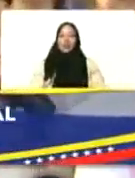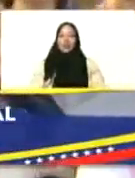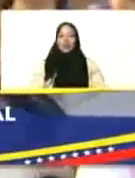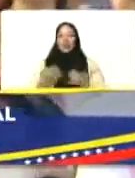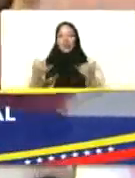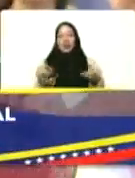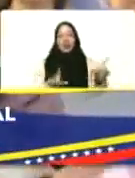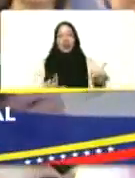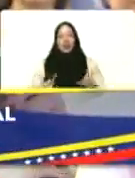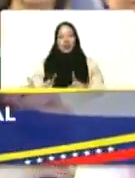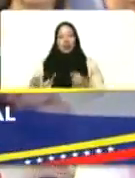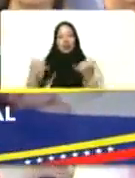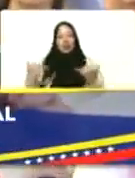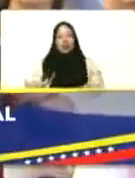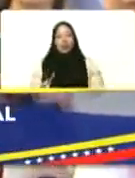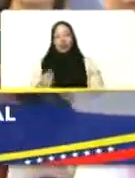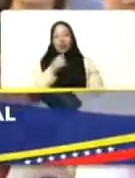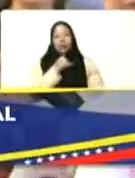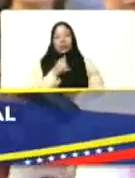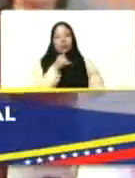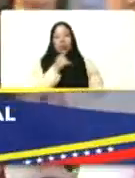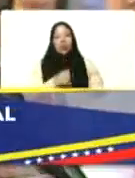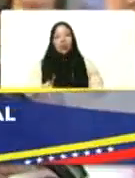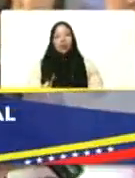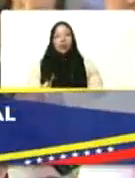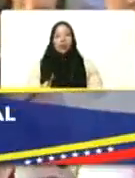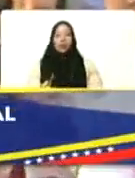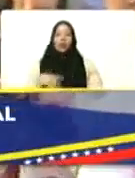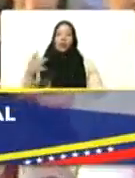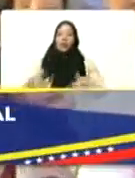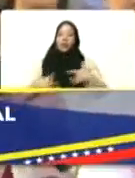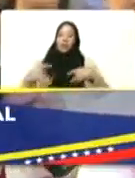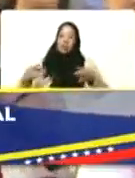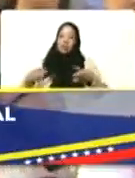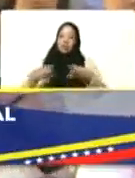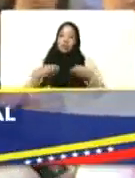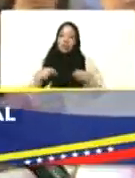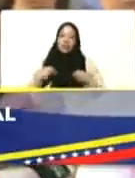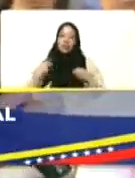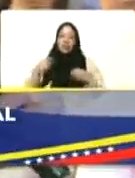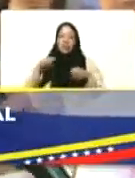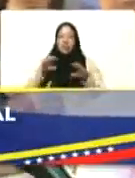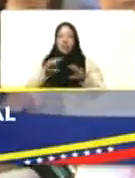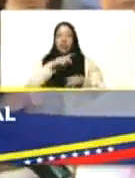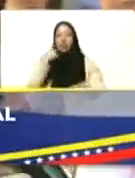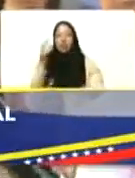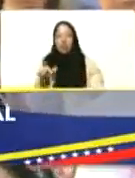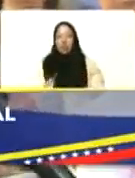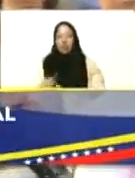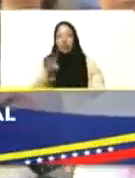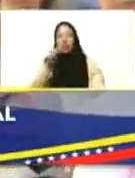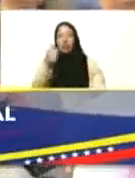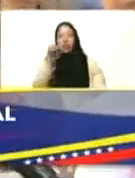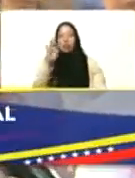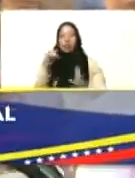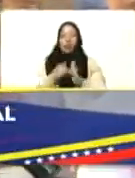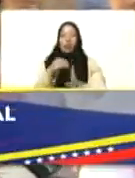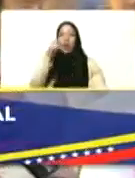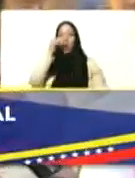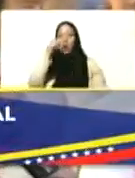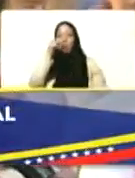patriarcal, machista, acepta que mueran 14.000